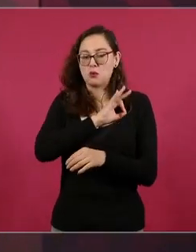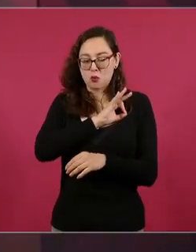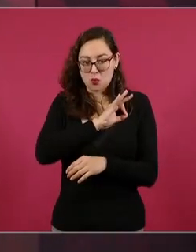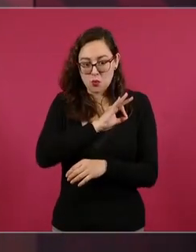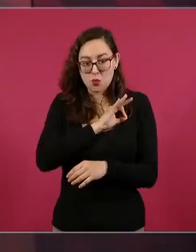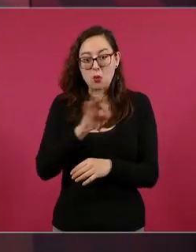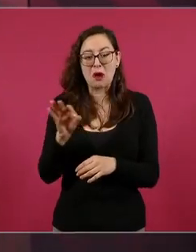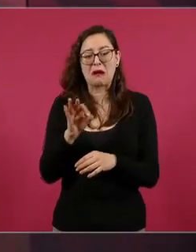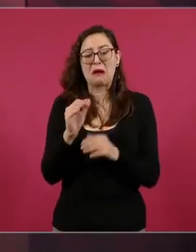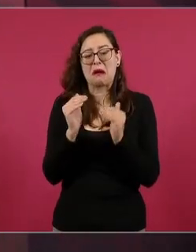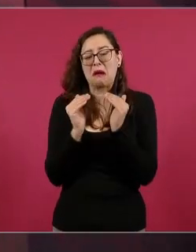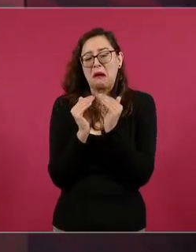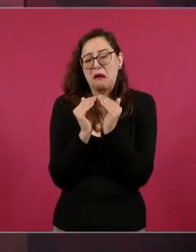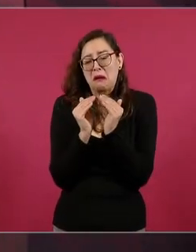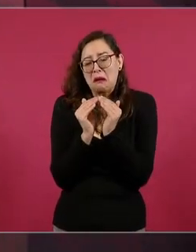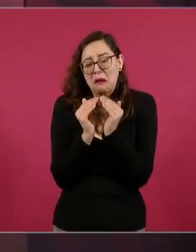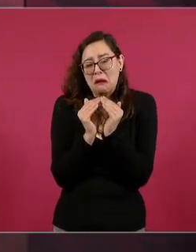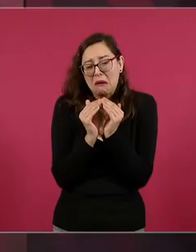no huevitos